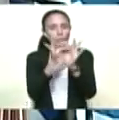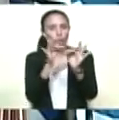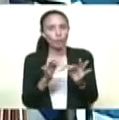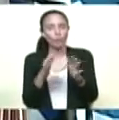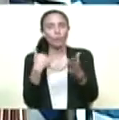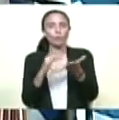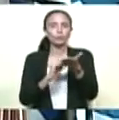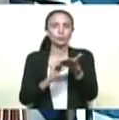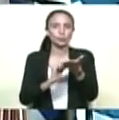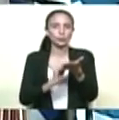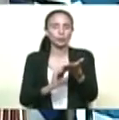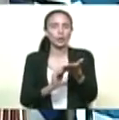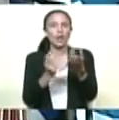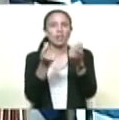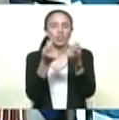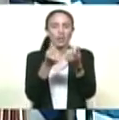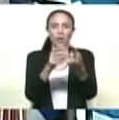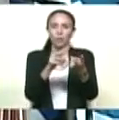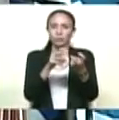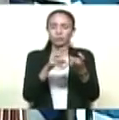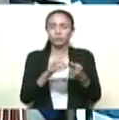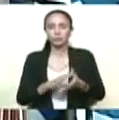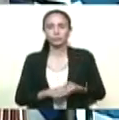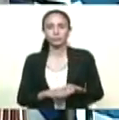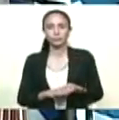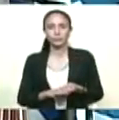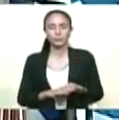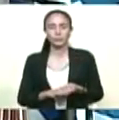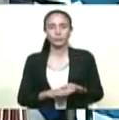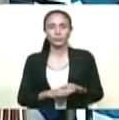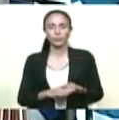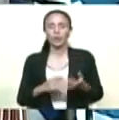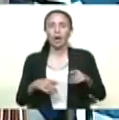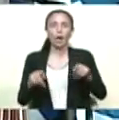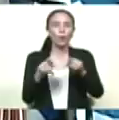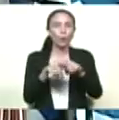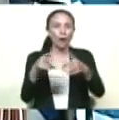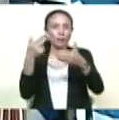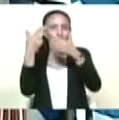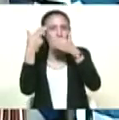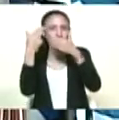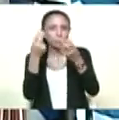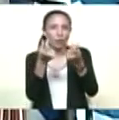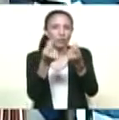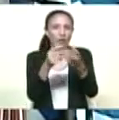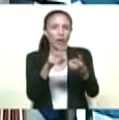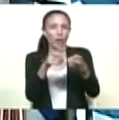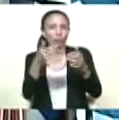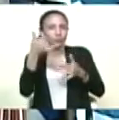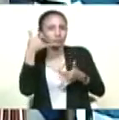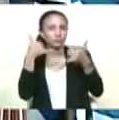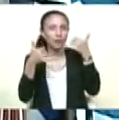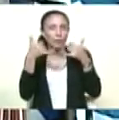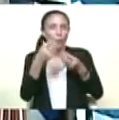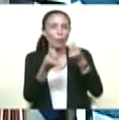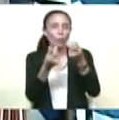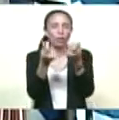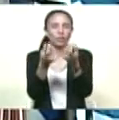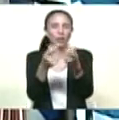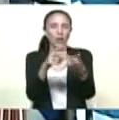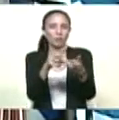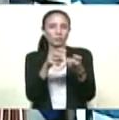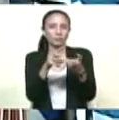extorsión para cobrar luego como lo hicieron muchísimos palangristas y muchísimos